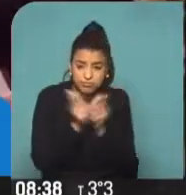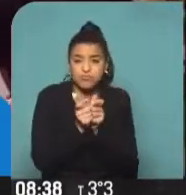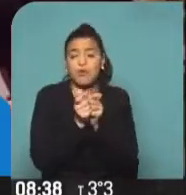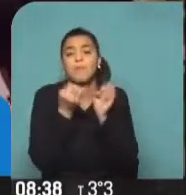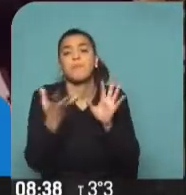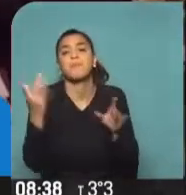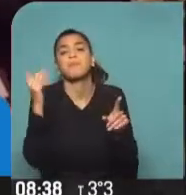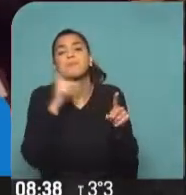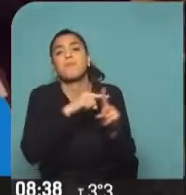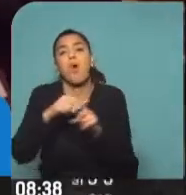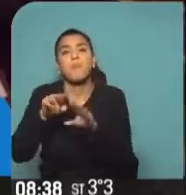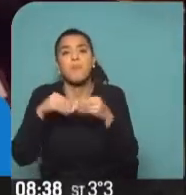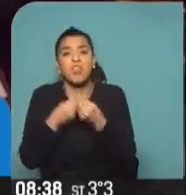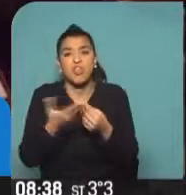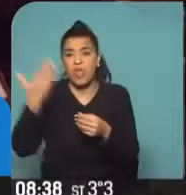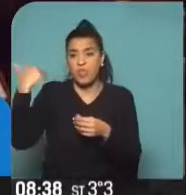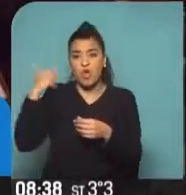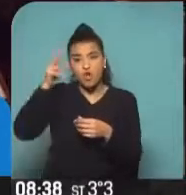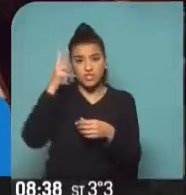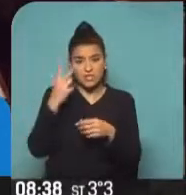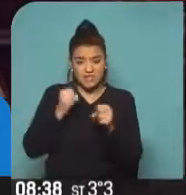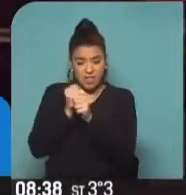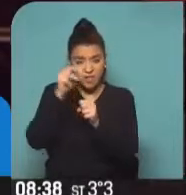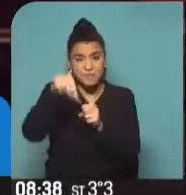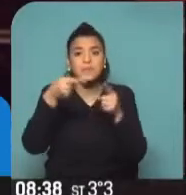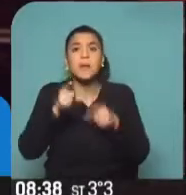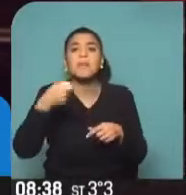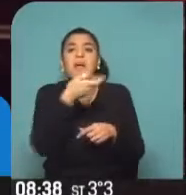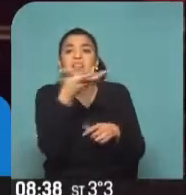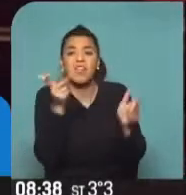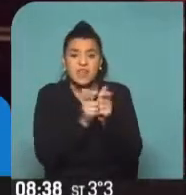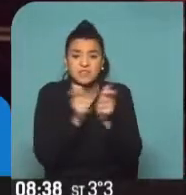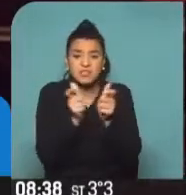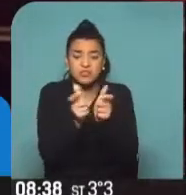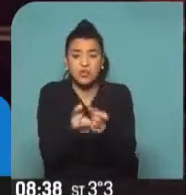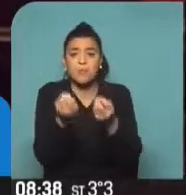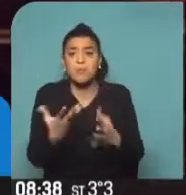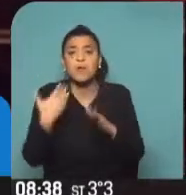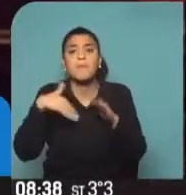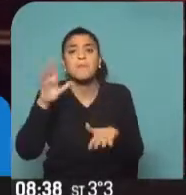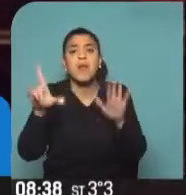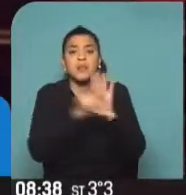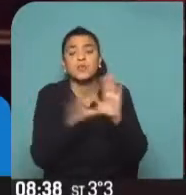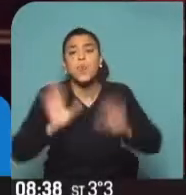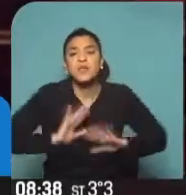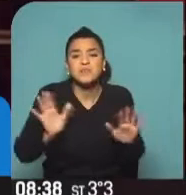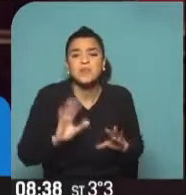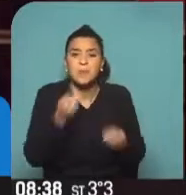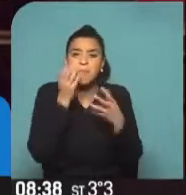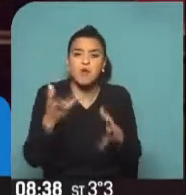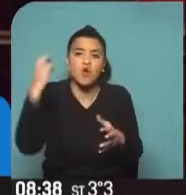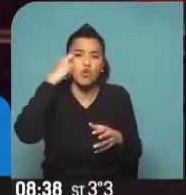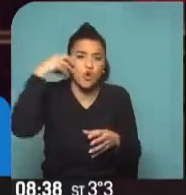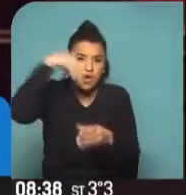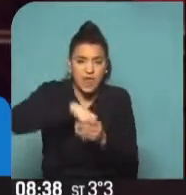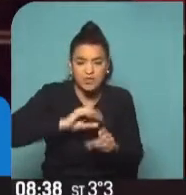promedio histórico del 83 para acá, y también la cantidad de sesiones, porque quizás mayor cantidad de leyes no necesariamente es mejor Congreso,